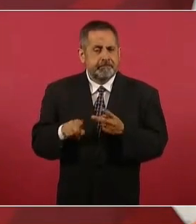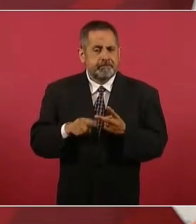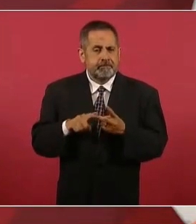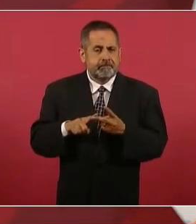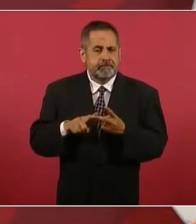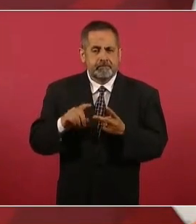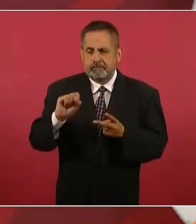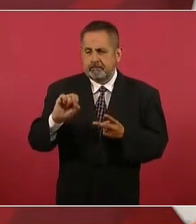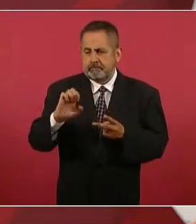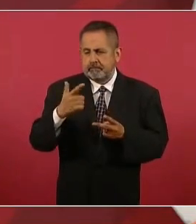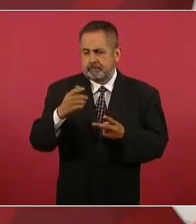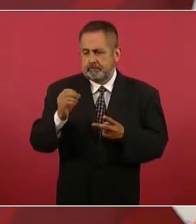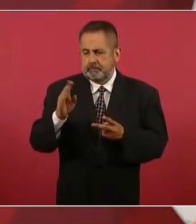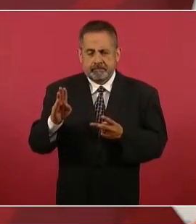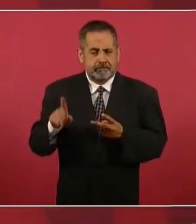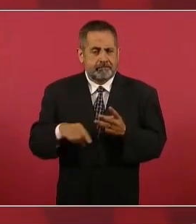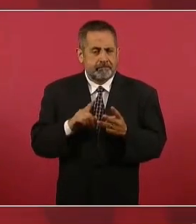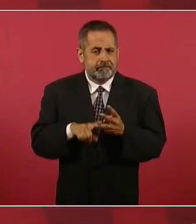Gobernación,